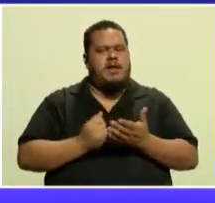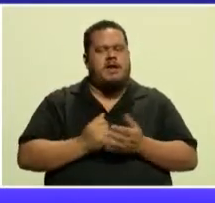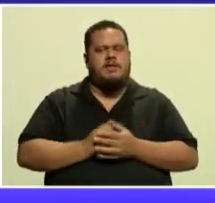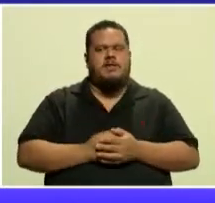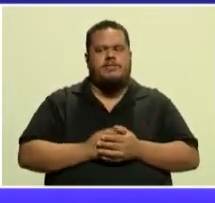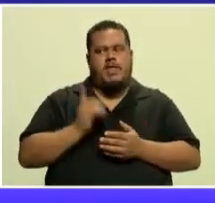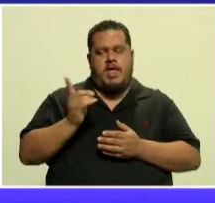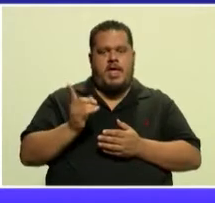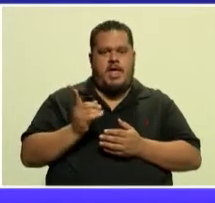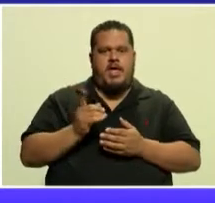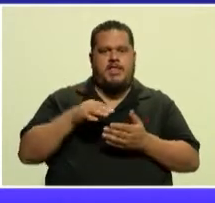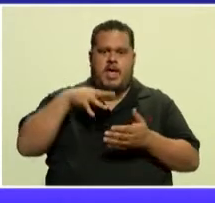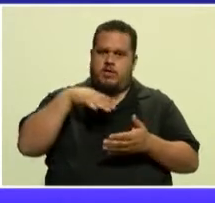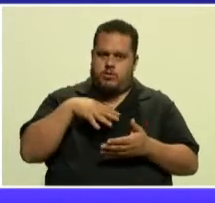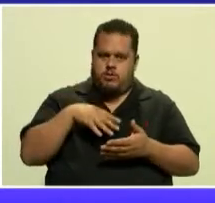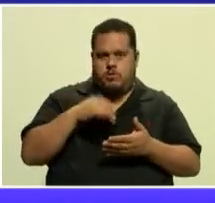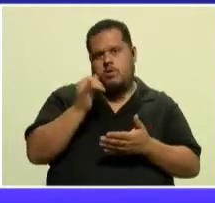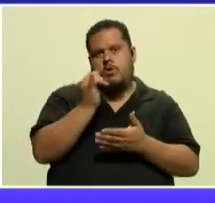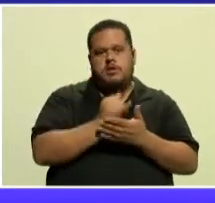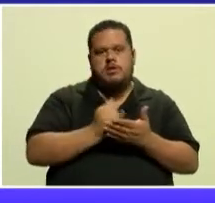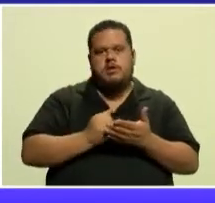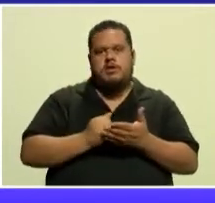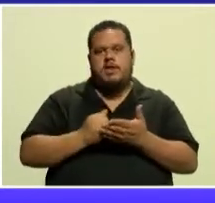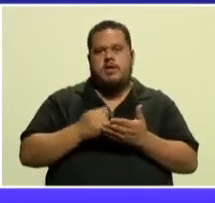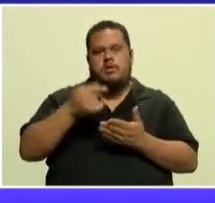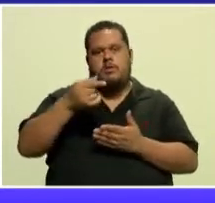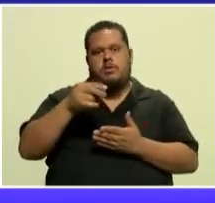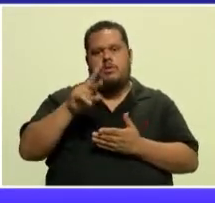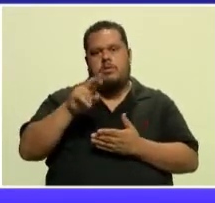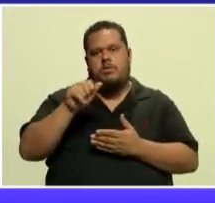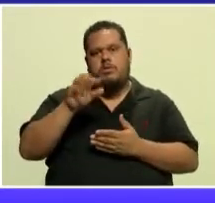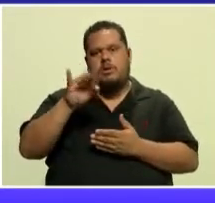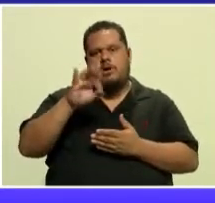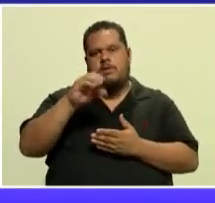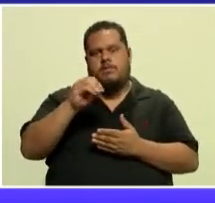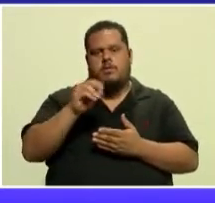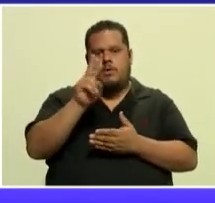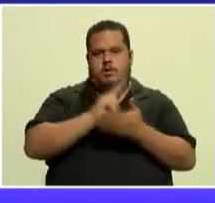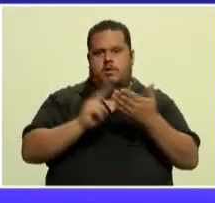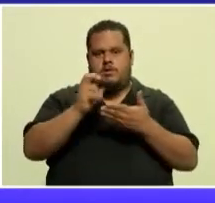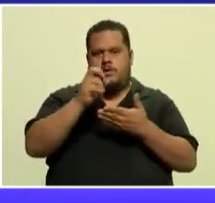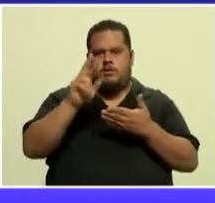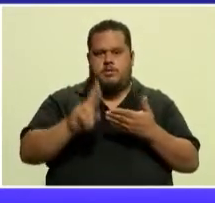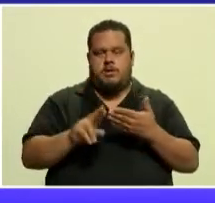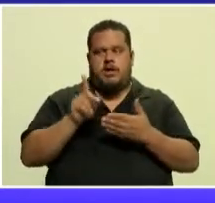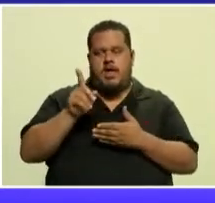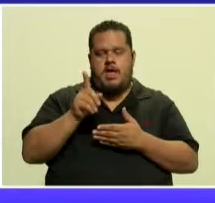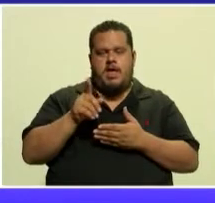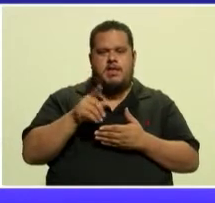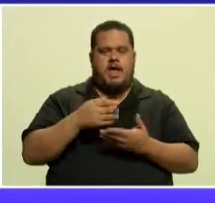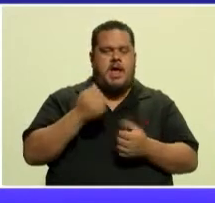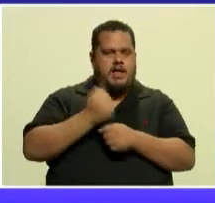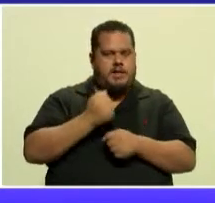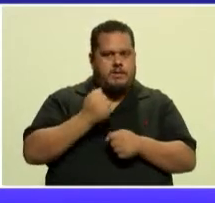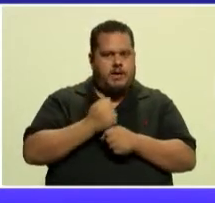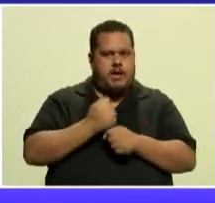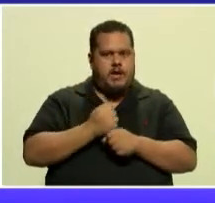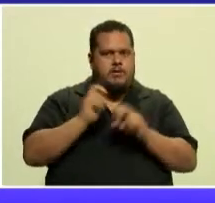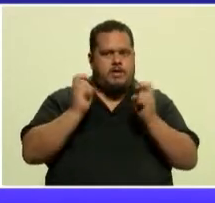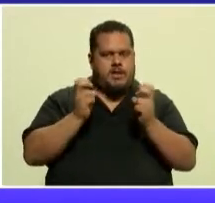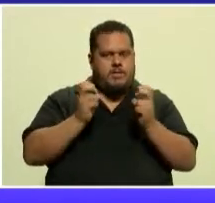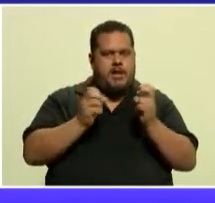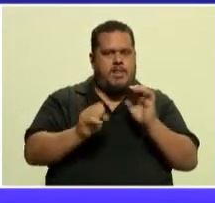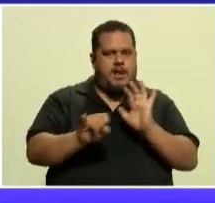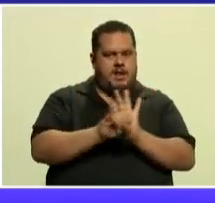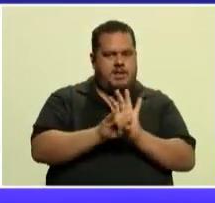Formada como diseñadora gráfica en la Universidad de Costa Rica, ha trabajado visualmente el tema de la identidad y de la